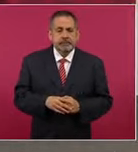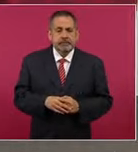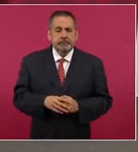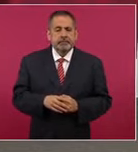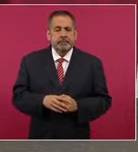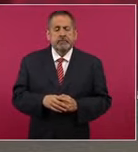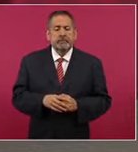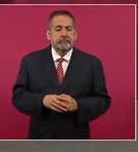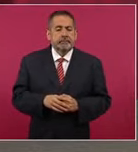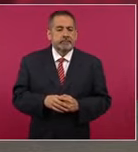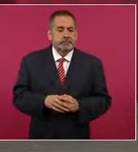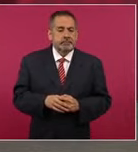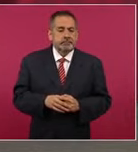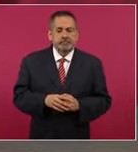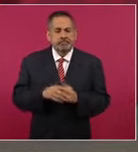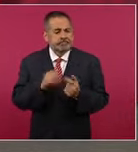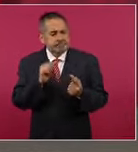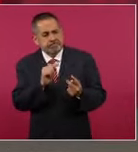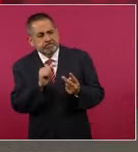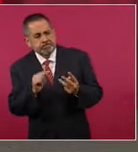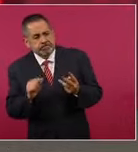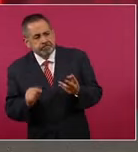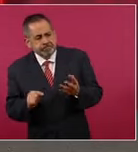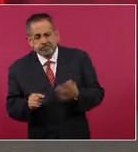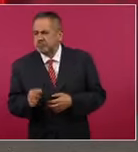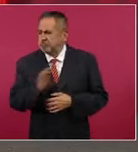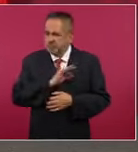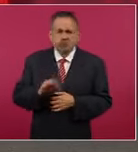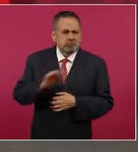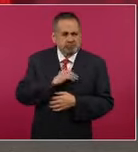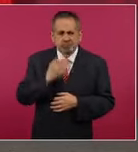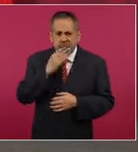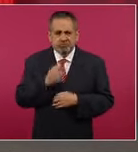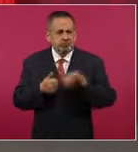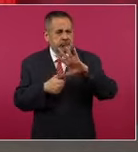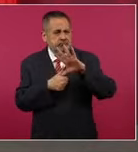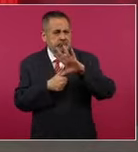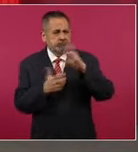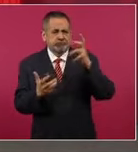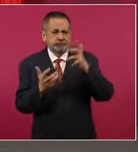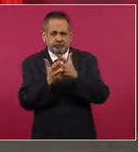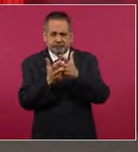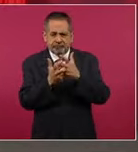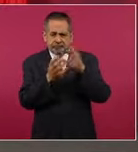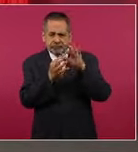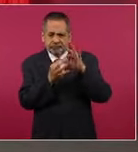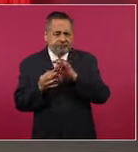todas las condiciones favorables